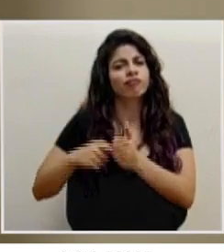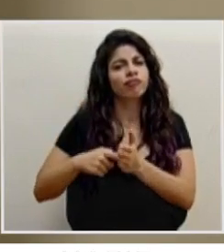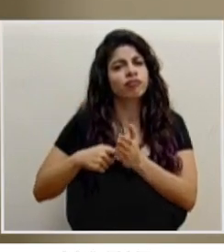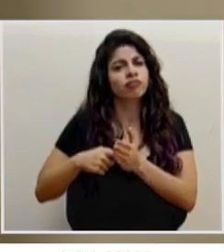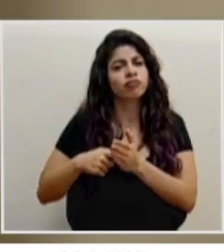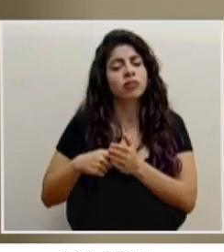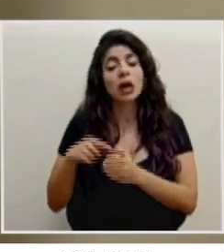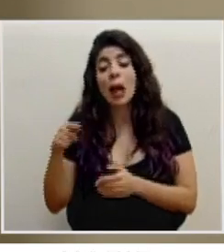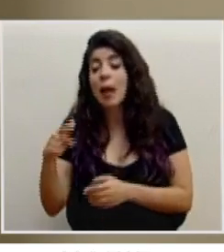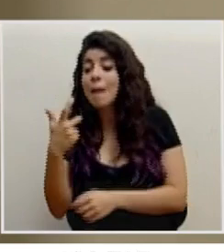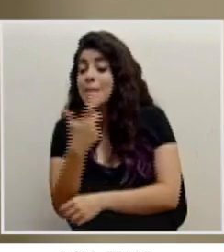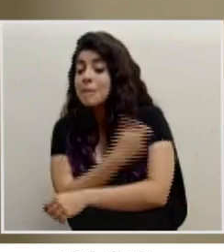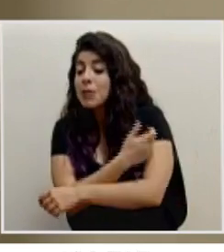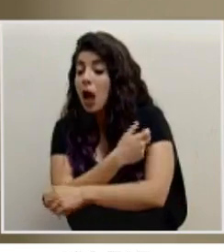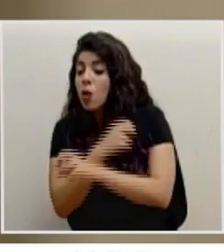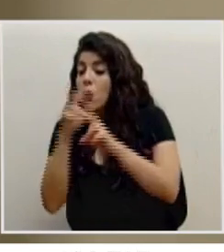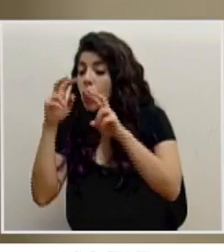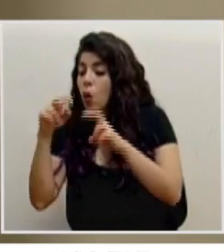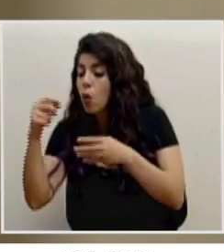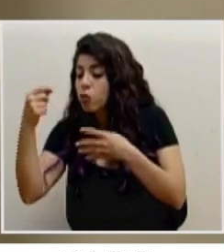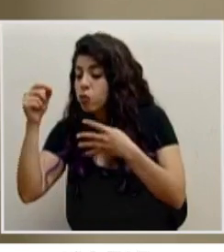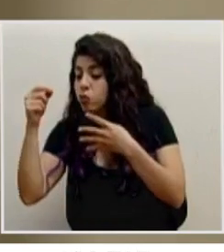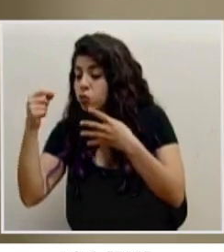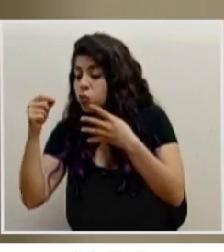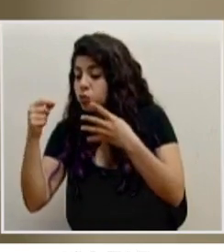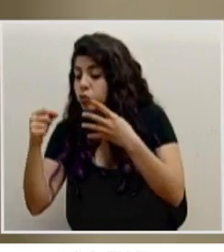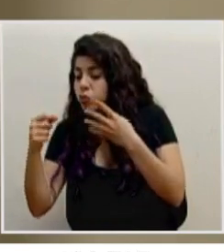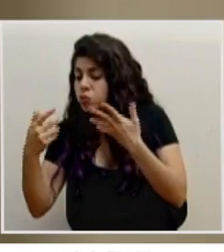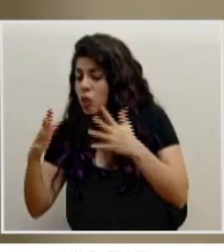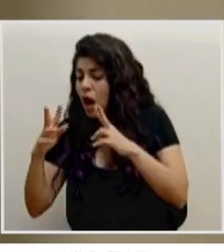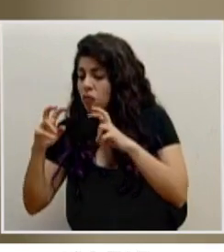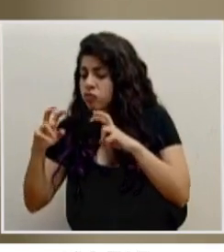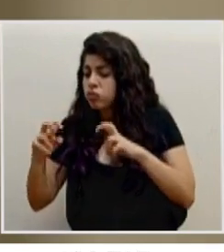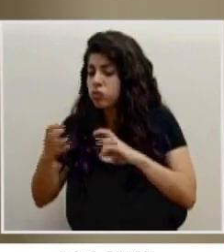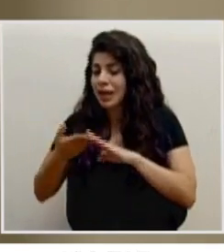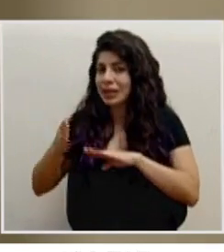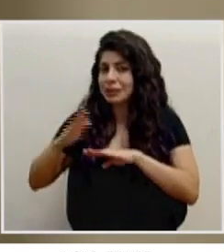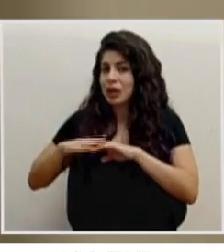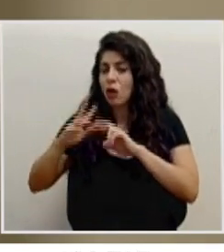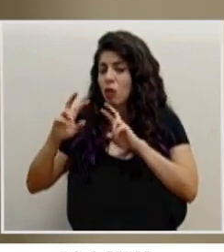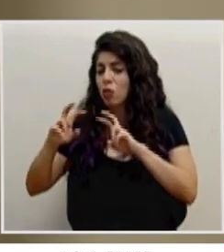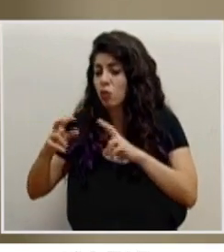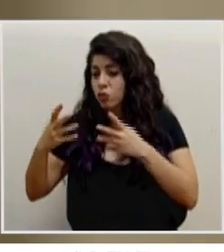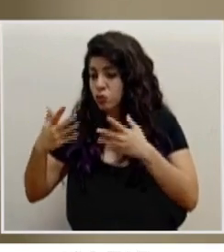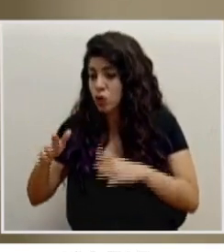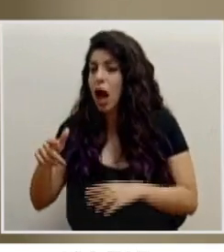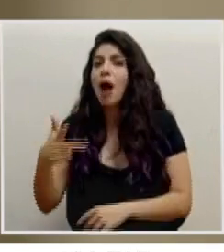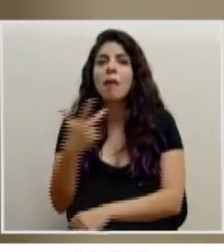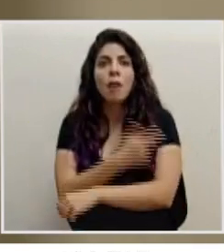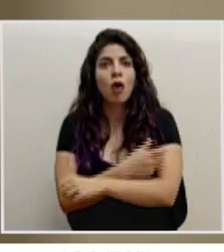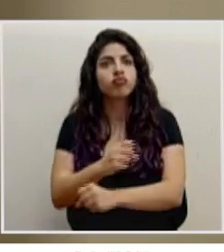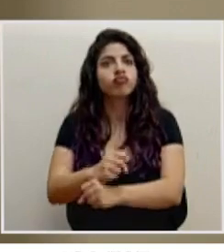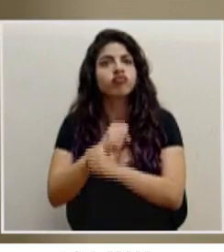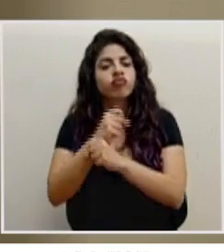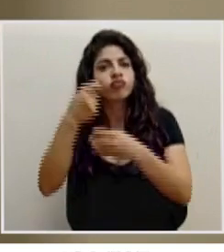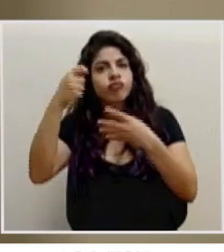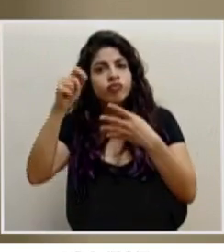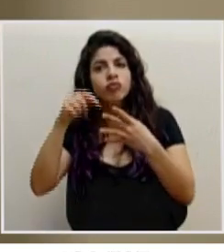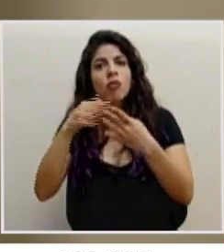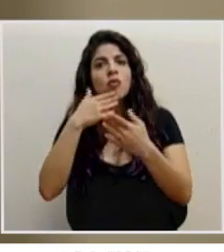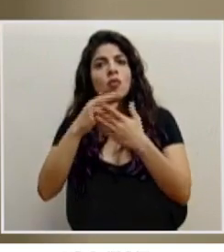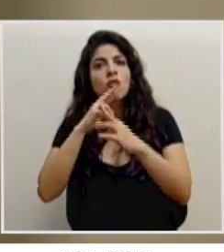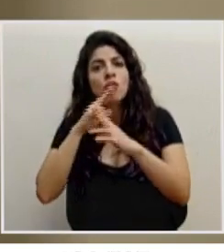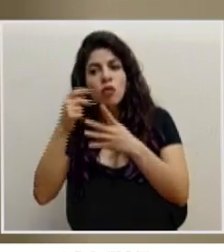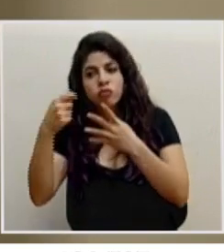la vacuna que le estamos llevando a la población ya cumple con requisitos revisados por expertos internacionales de que es una vacuna segura, de que es una vacuna eficaz.